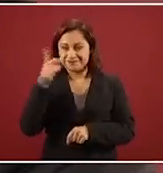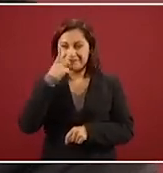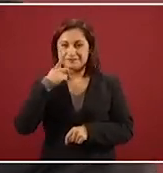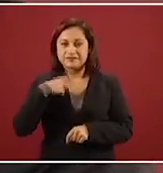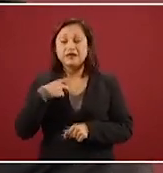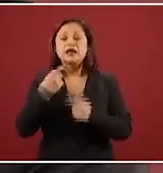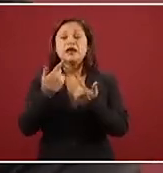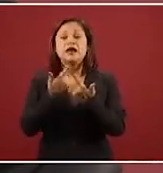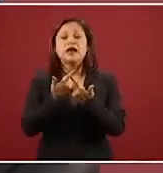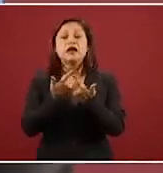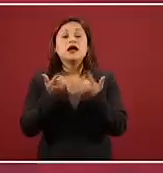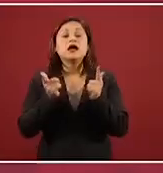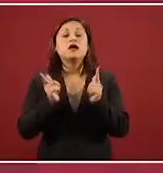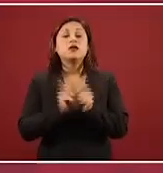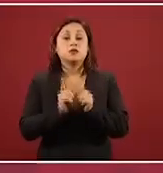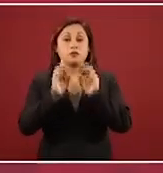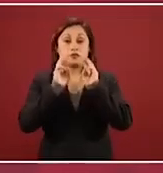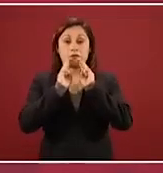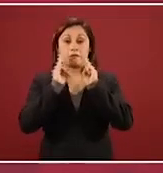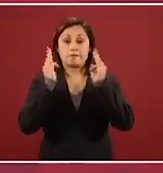de las organizaciones,